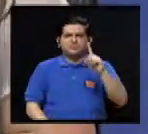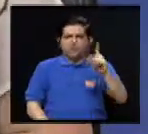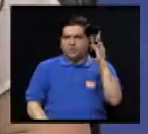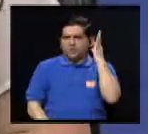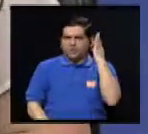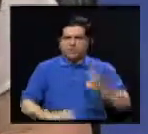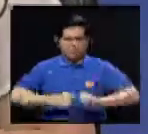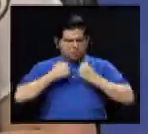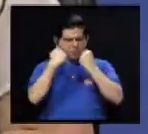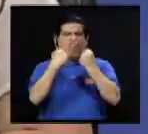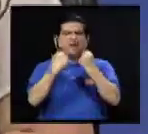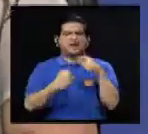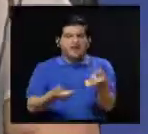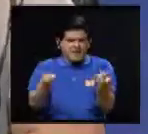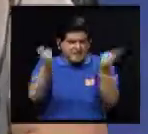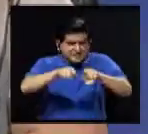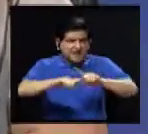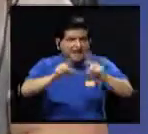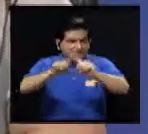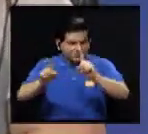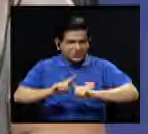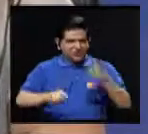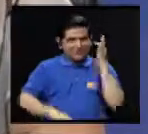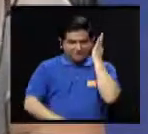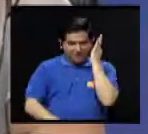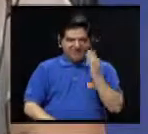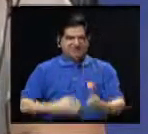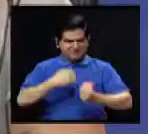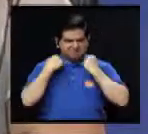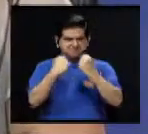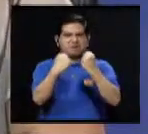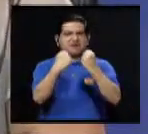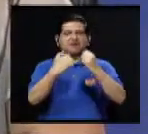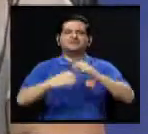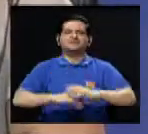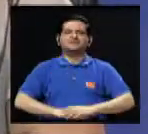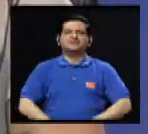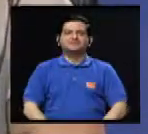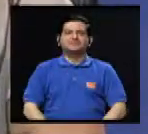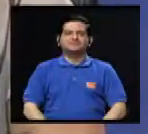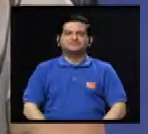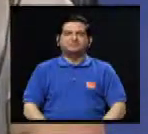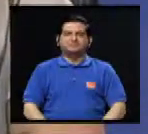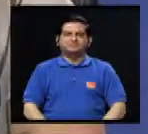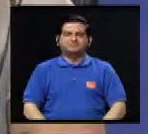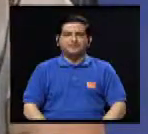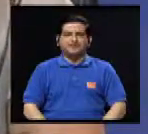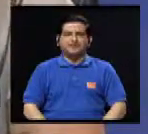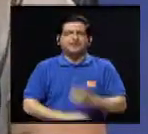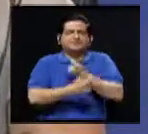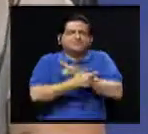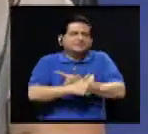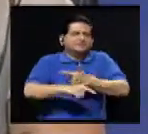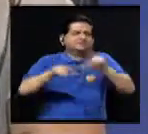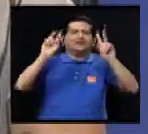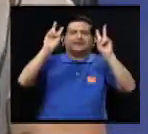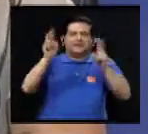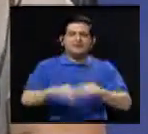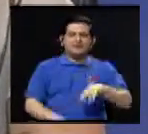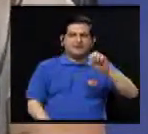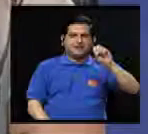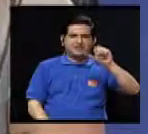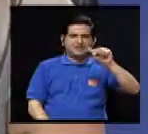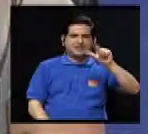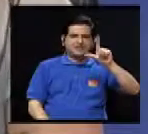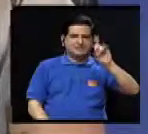valiente. En este caso, de varias mujeres muy valientes. Salir a volar es el documental que nos trae